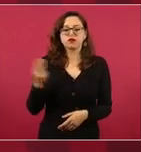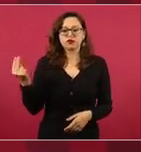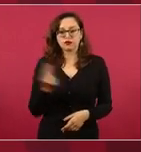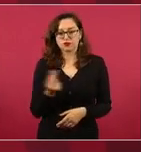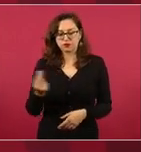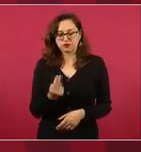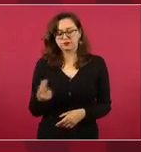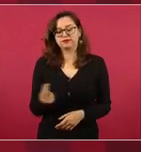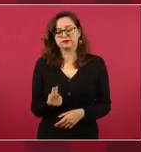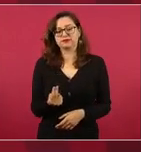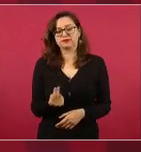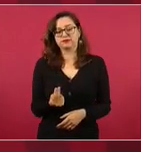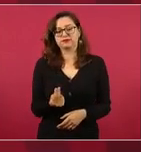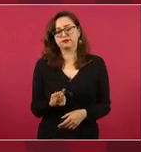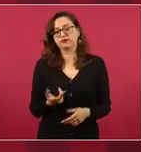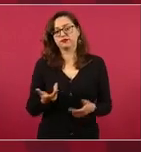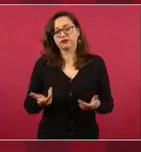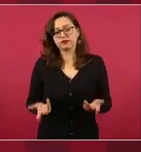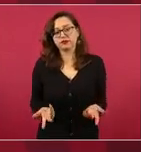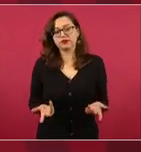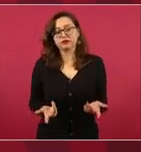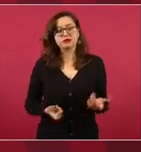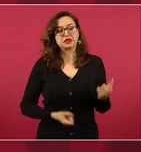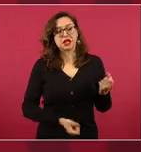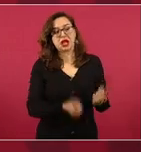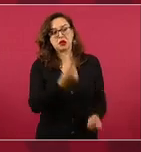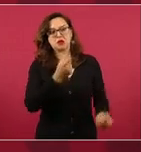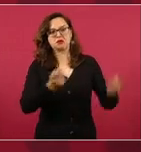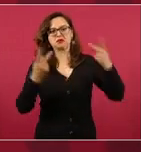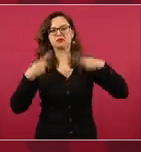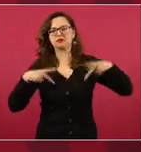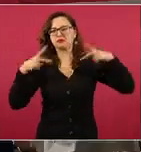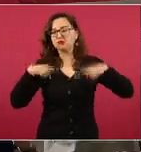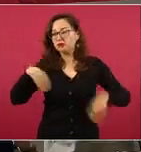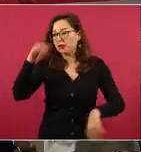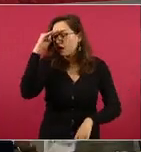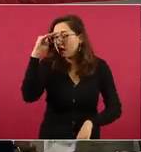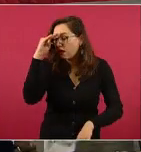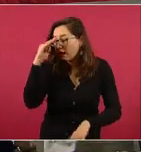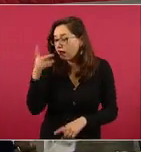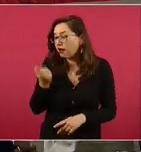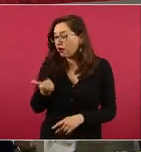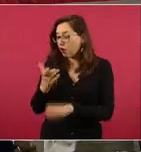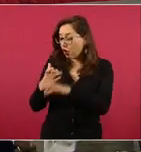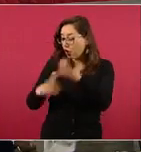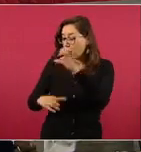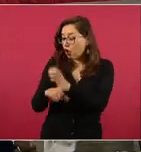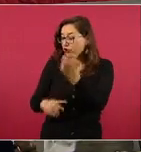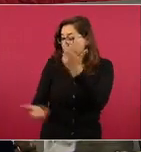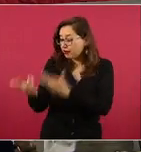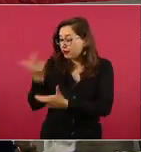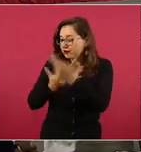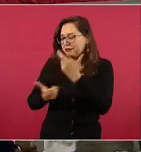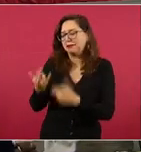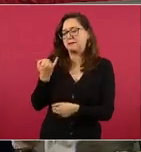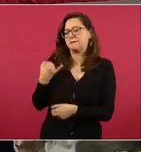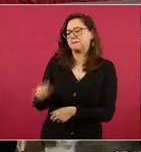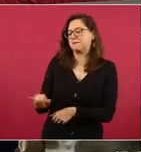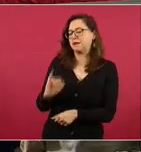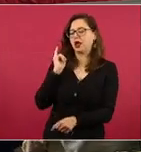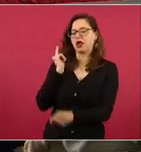cruzada ante la incrédula opinión de algunos, pero con la generosa complicidad de personas, comunidades